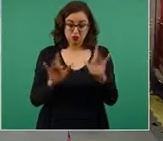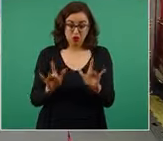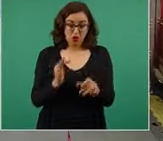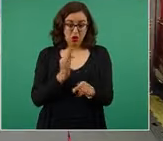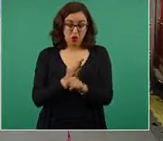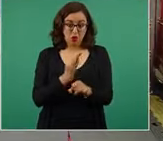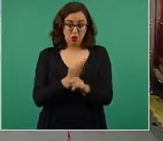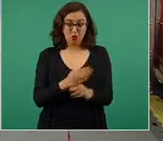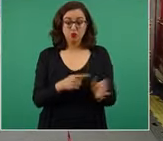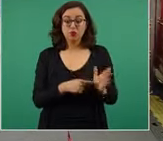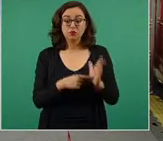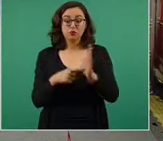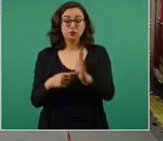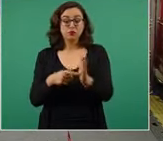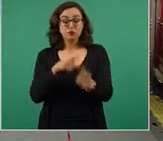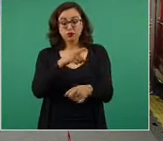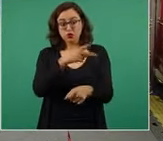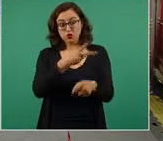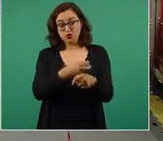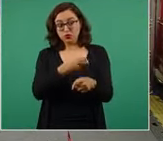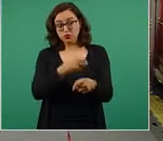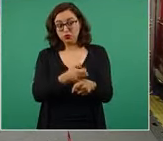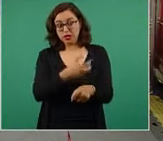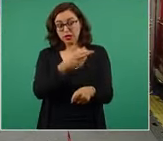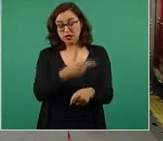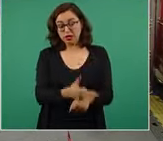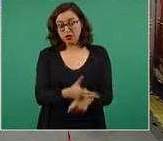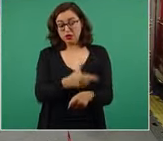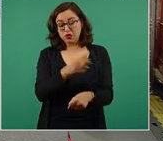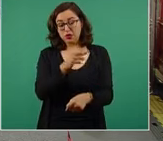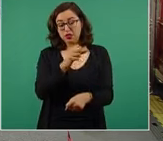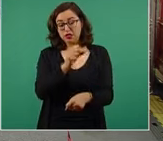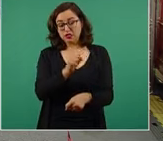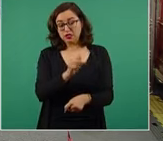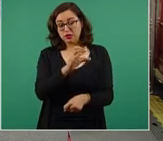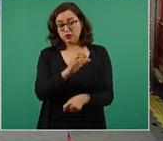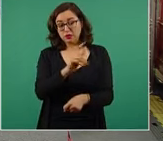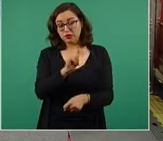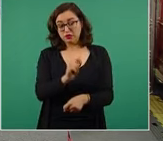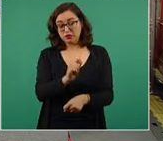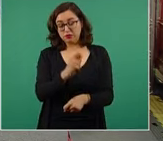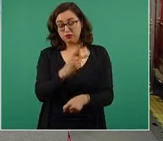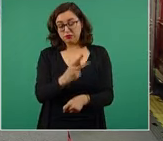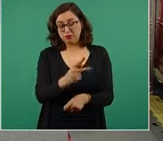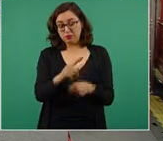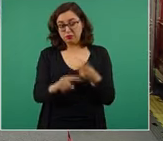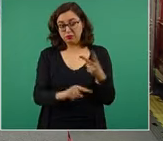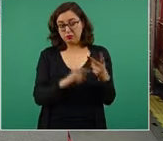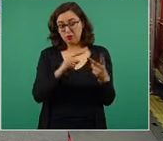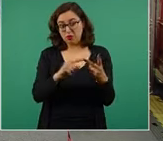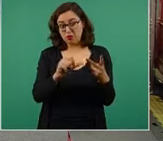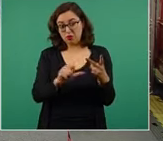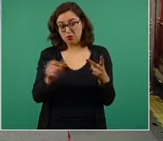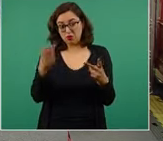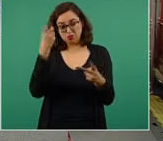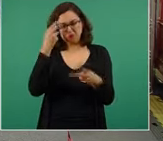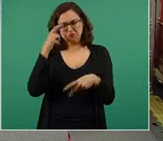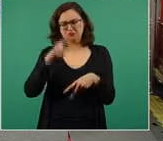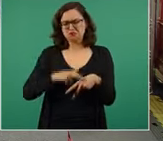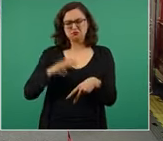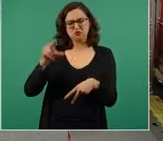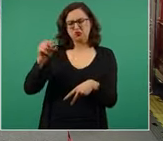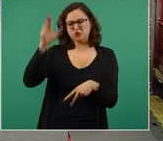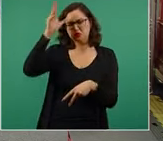lo negó el señor subsecretario de Comunicaciones y también el director de CNA. Y el señor, hablé con el